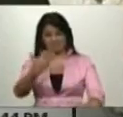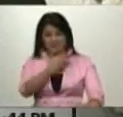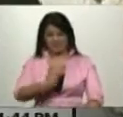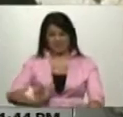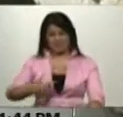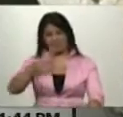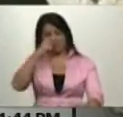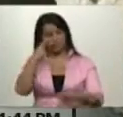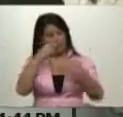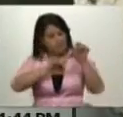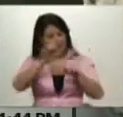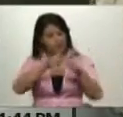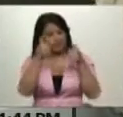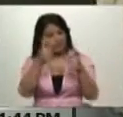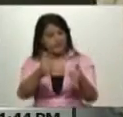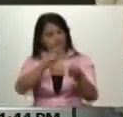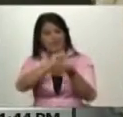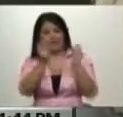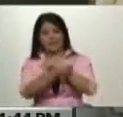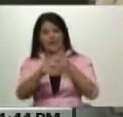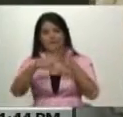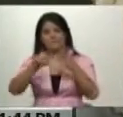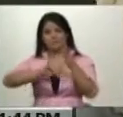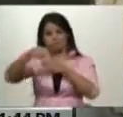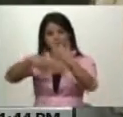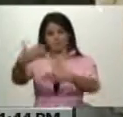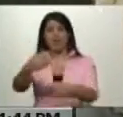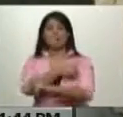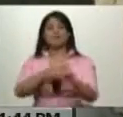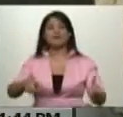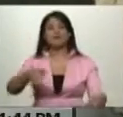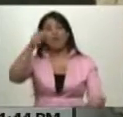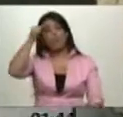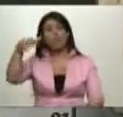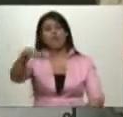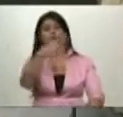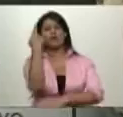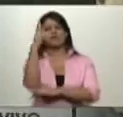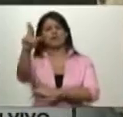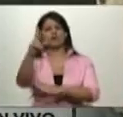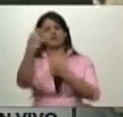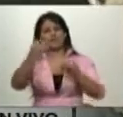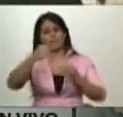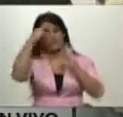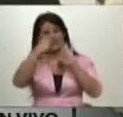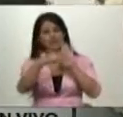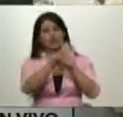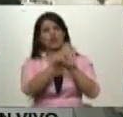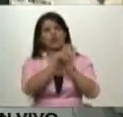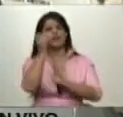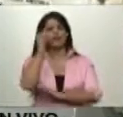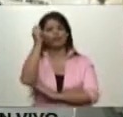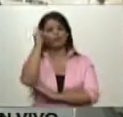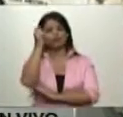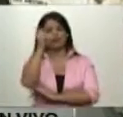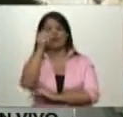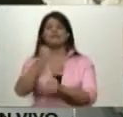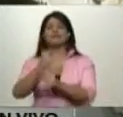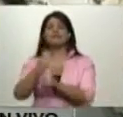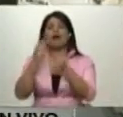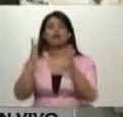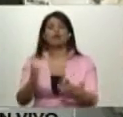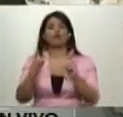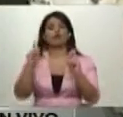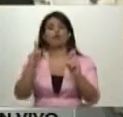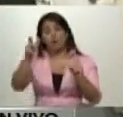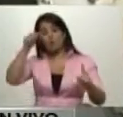presidente, pero con la rebelión popular, constitucional, legal, de la clase trabajadora, de